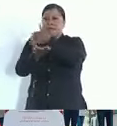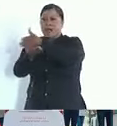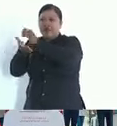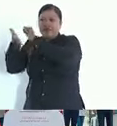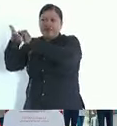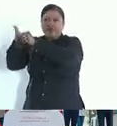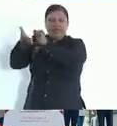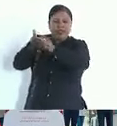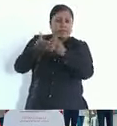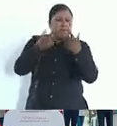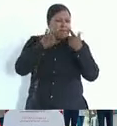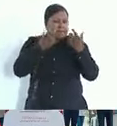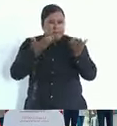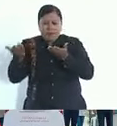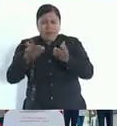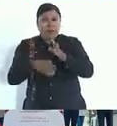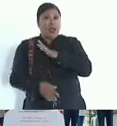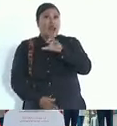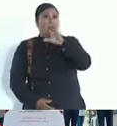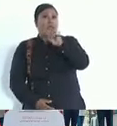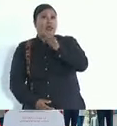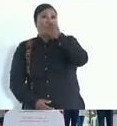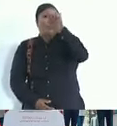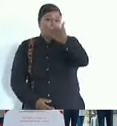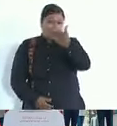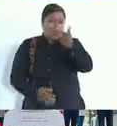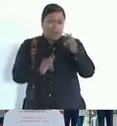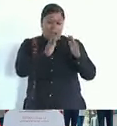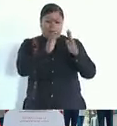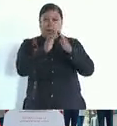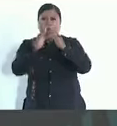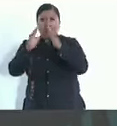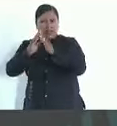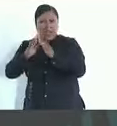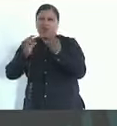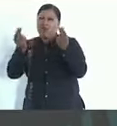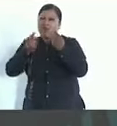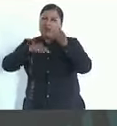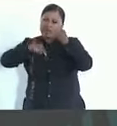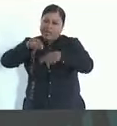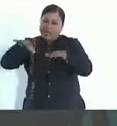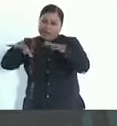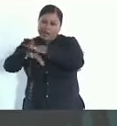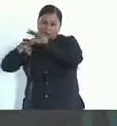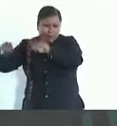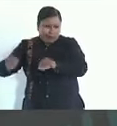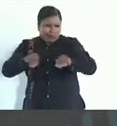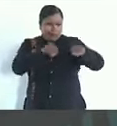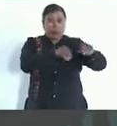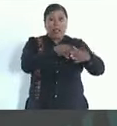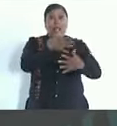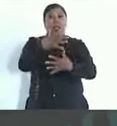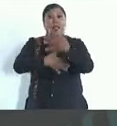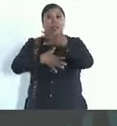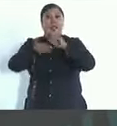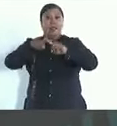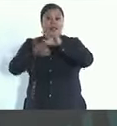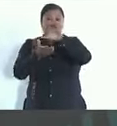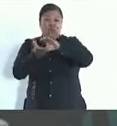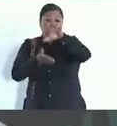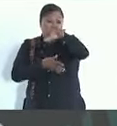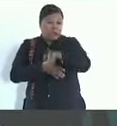se identificaron 37 asentamientos irregulares en zonas urbanas, 15 localidades en